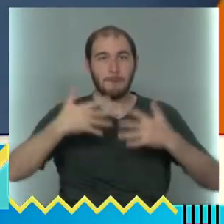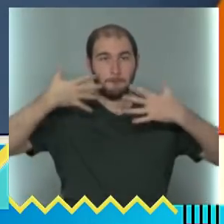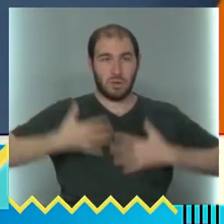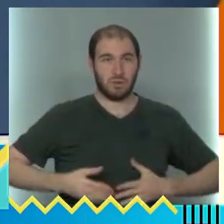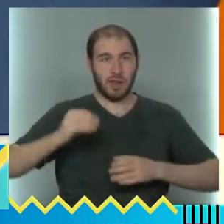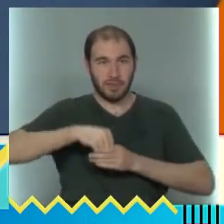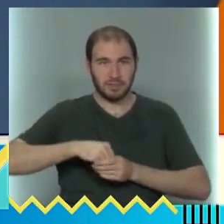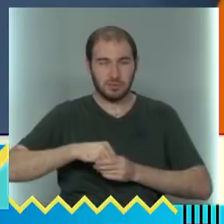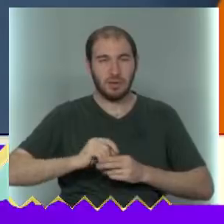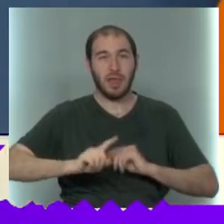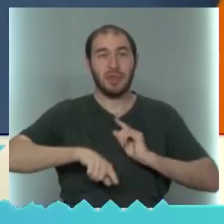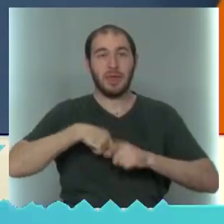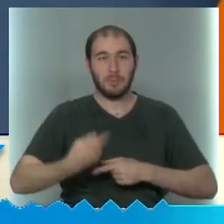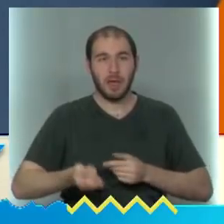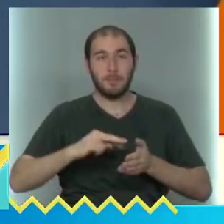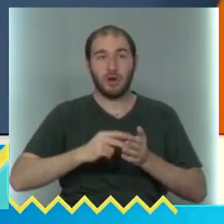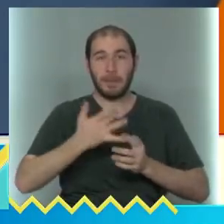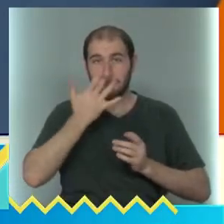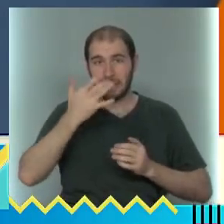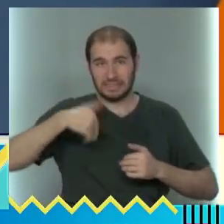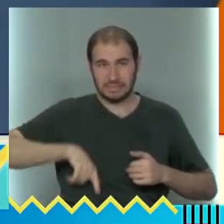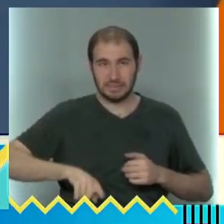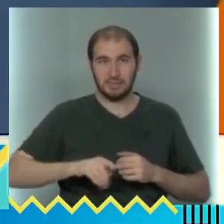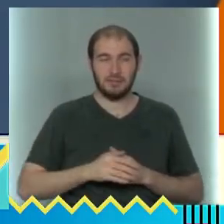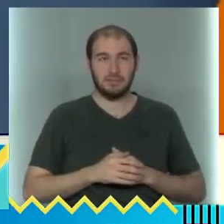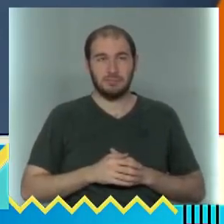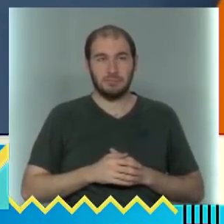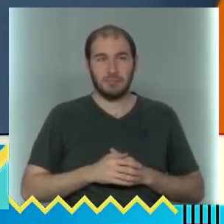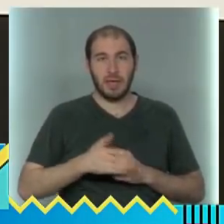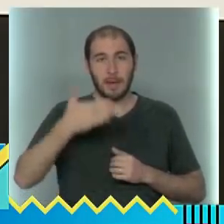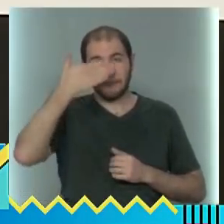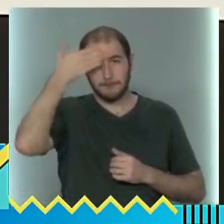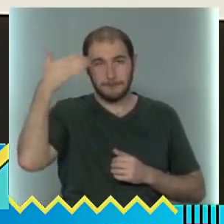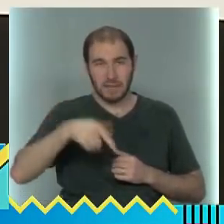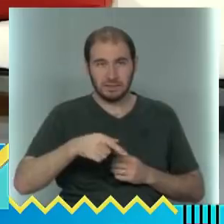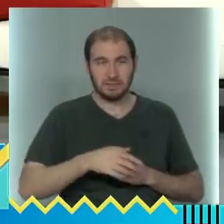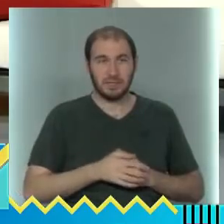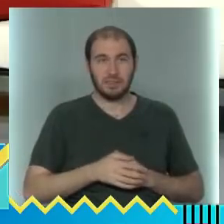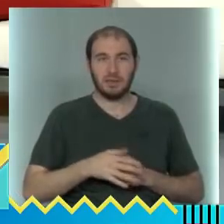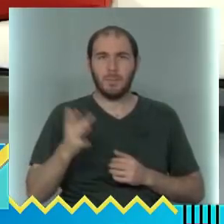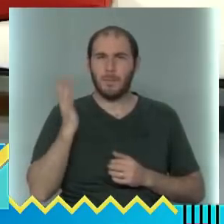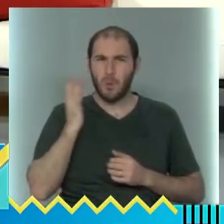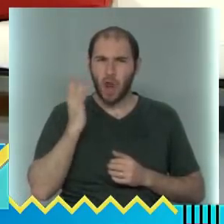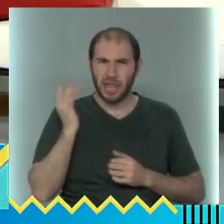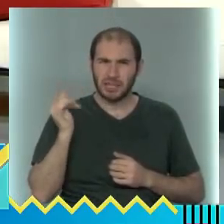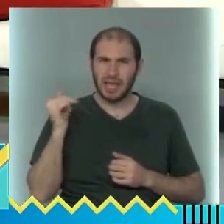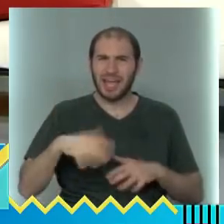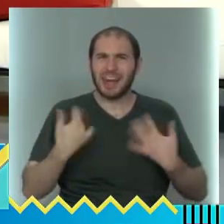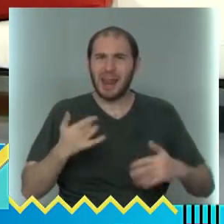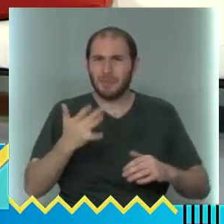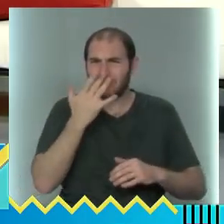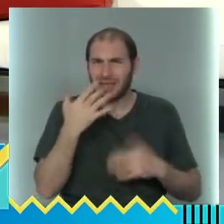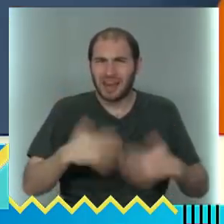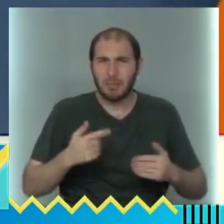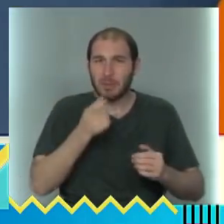motor, pueden aparecer trastornos urinarios, por ejemplo, el paciente inicialmente se queja, claro, que tiene que salir rápido al